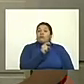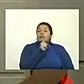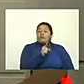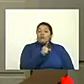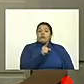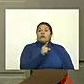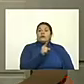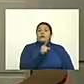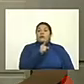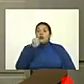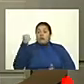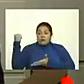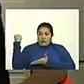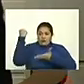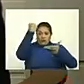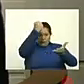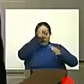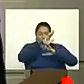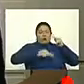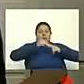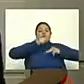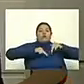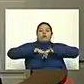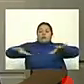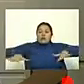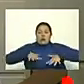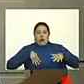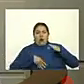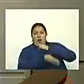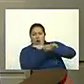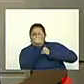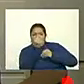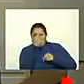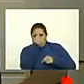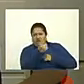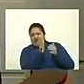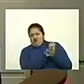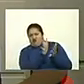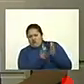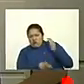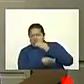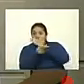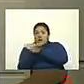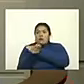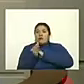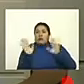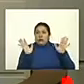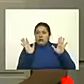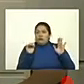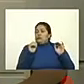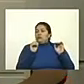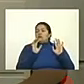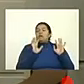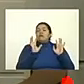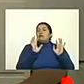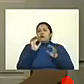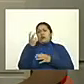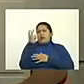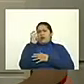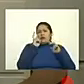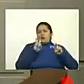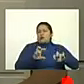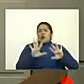la concesión Odebrecht Sarmiento pagó sobornos, sino que allí en las confesiones, sin ser investigadas por la